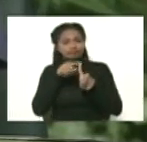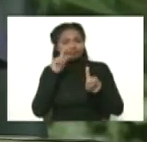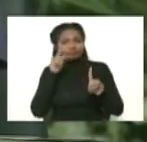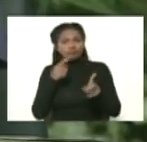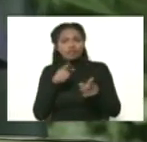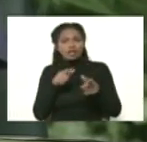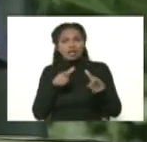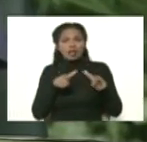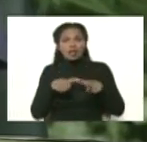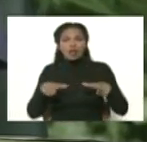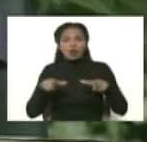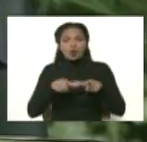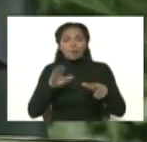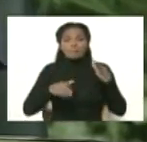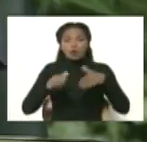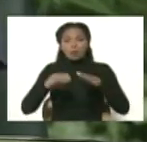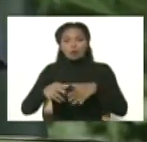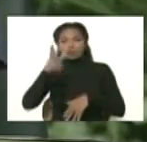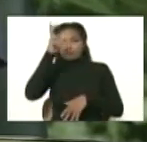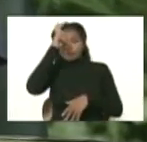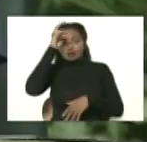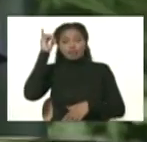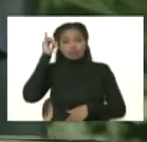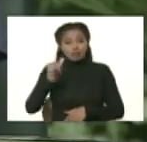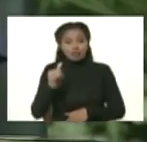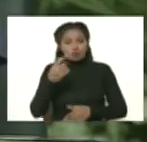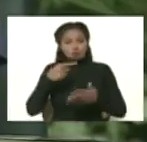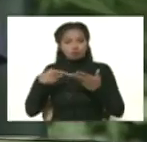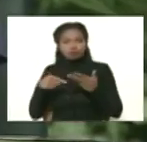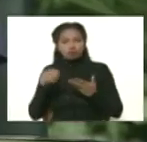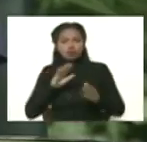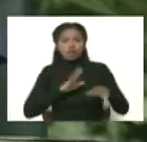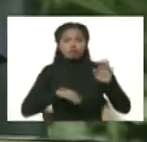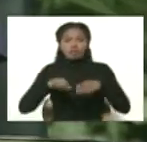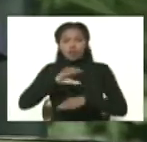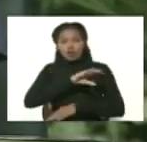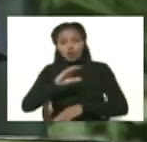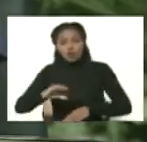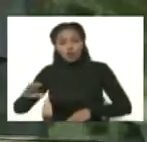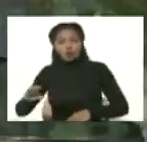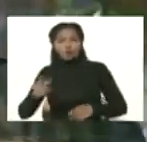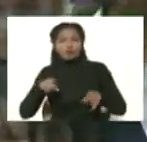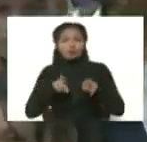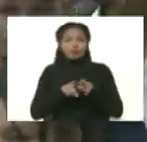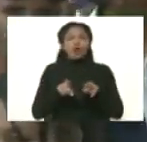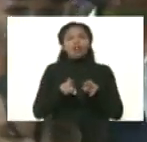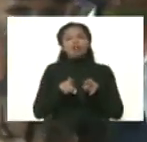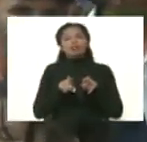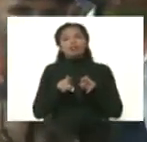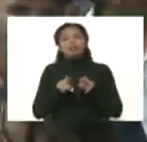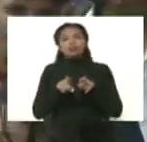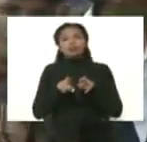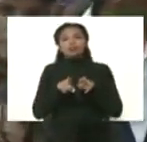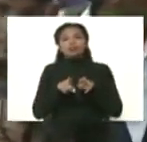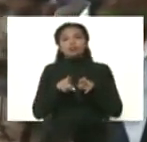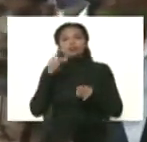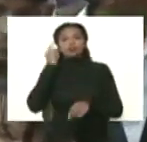lago, Barlovento, Falcón, Yaracuy, el eje costero, Sucre, Bolívar.